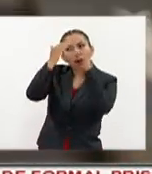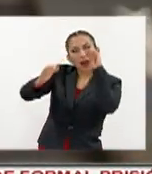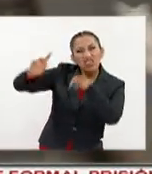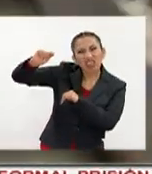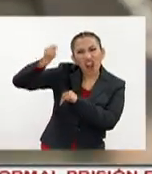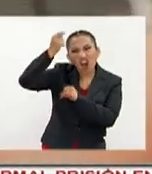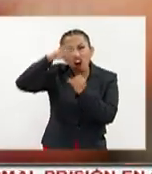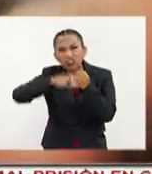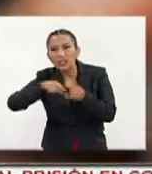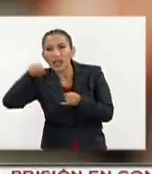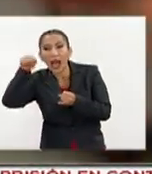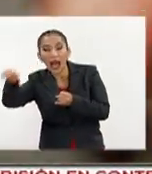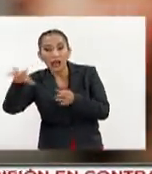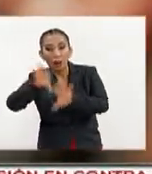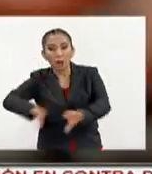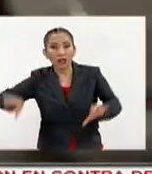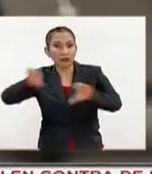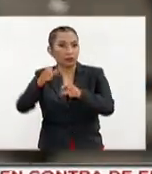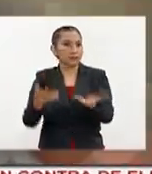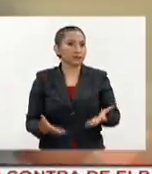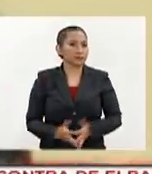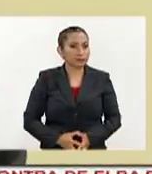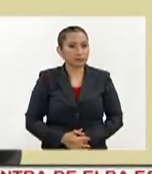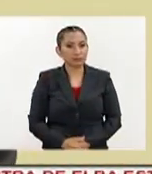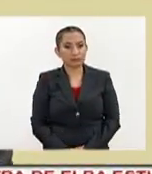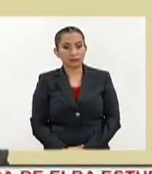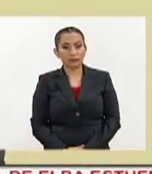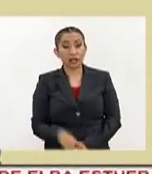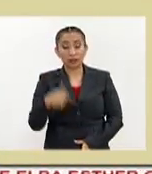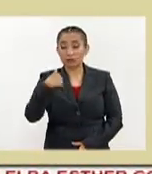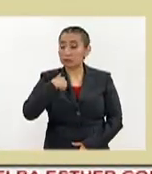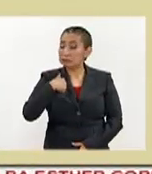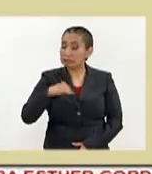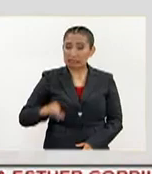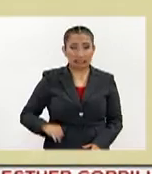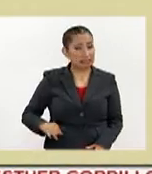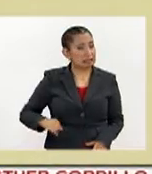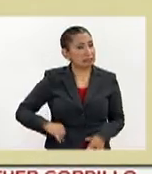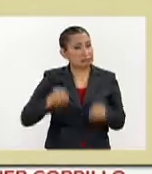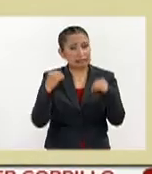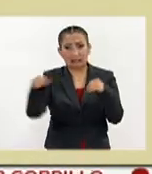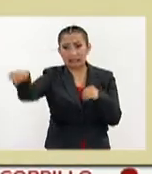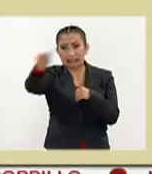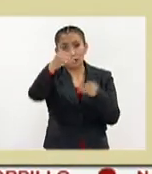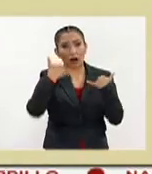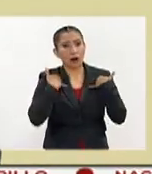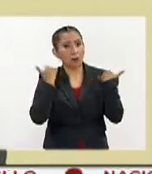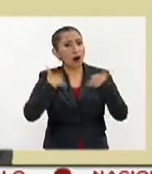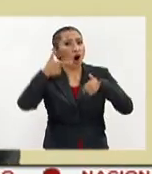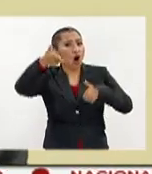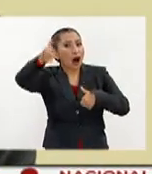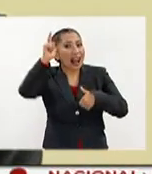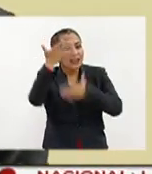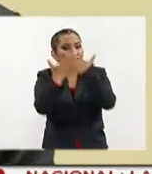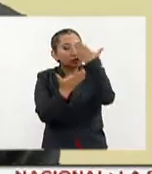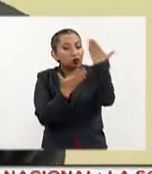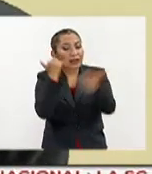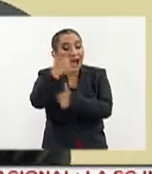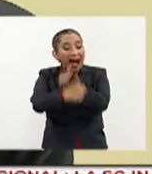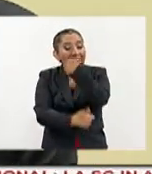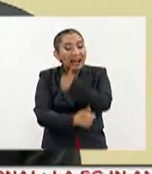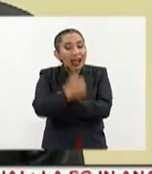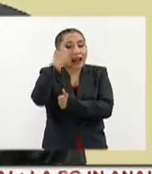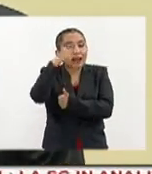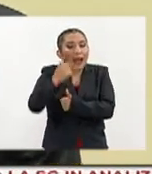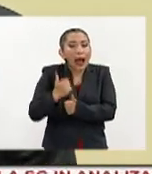conocimientos tecnológicos y computacionales. Me interesa muchísimo que los jóvenes ojalá estudien carreras STEM y